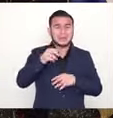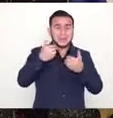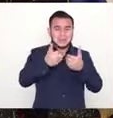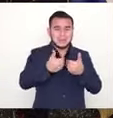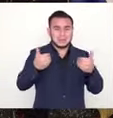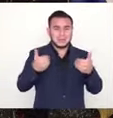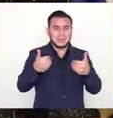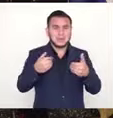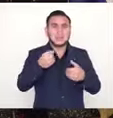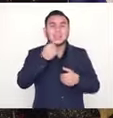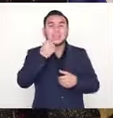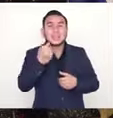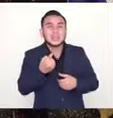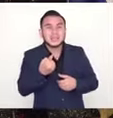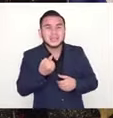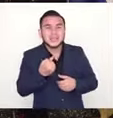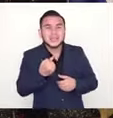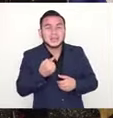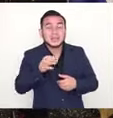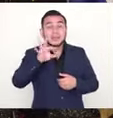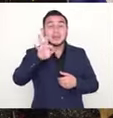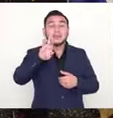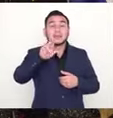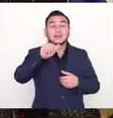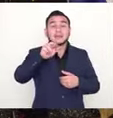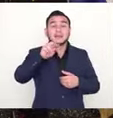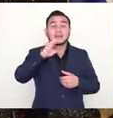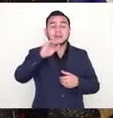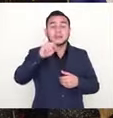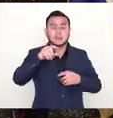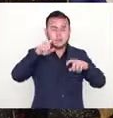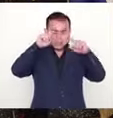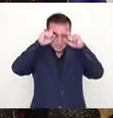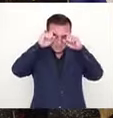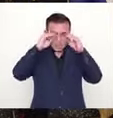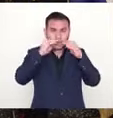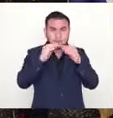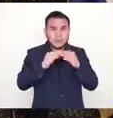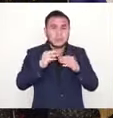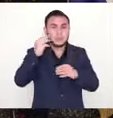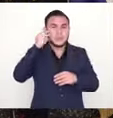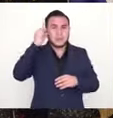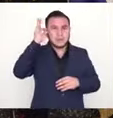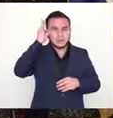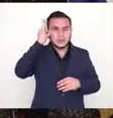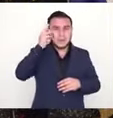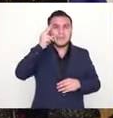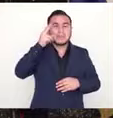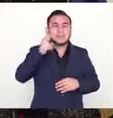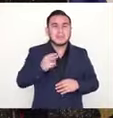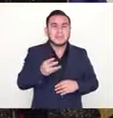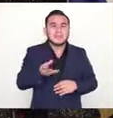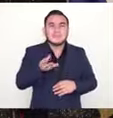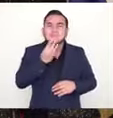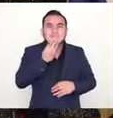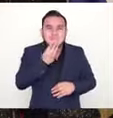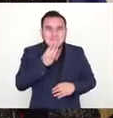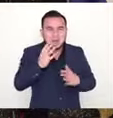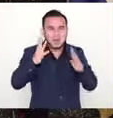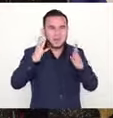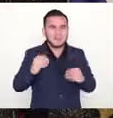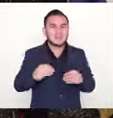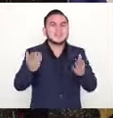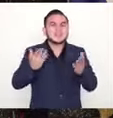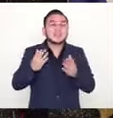francisco flores los separó los mantuvieron separados en todo el cantón y sacan o mantuvieron separadas todos los memoriosos fundes y lo estuvieron separando todos unidos en tercer en que